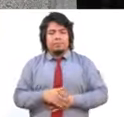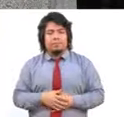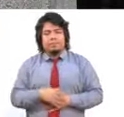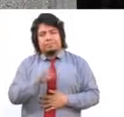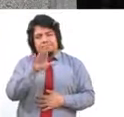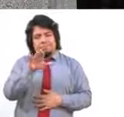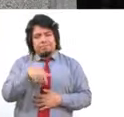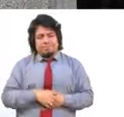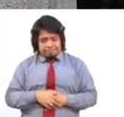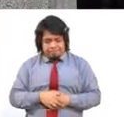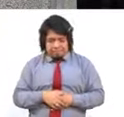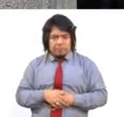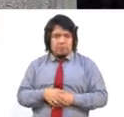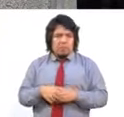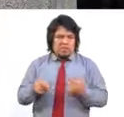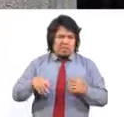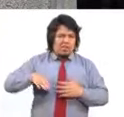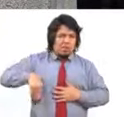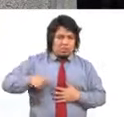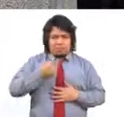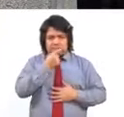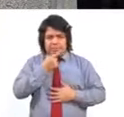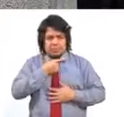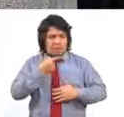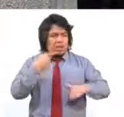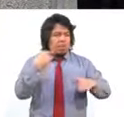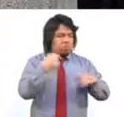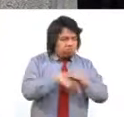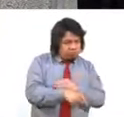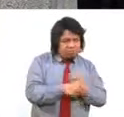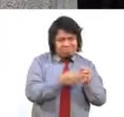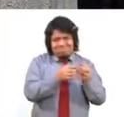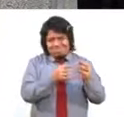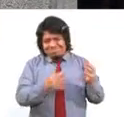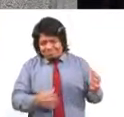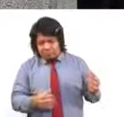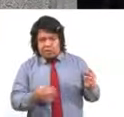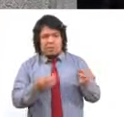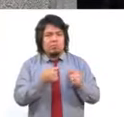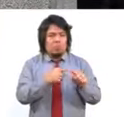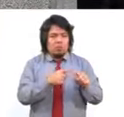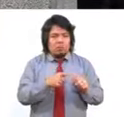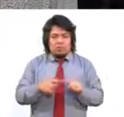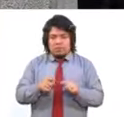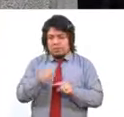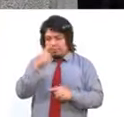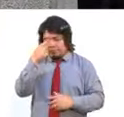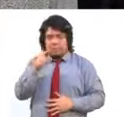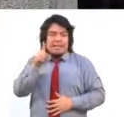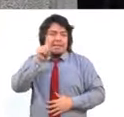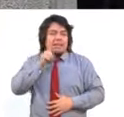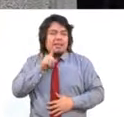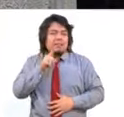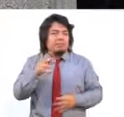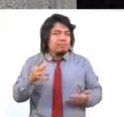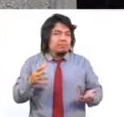De todas estas denuncias que se han recibido en esta alerta de violencia a las mujeres,